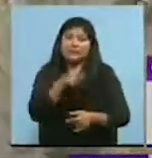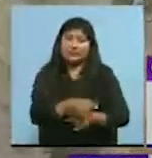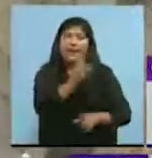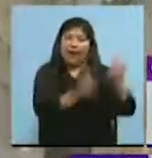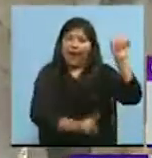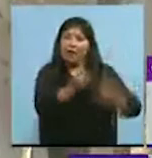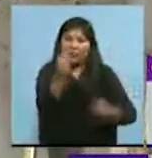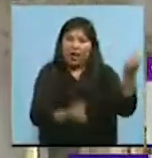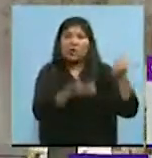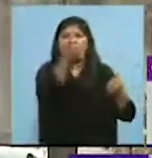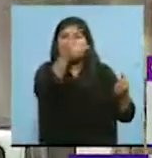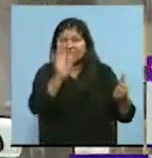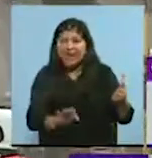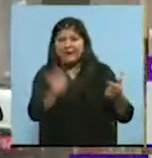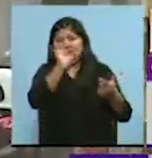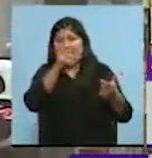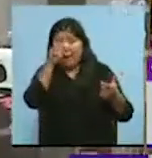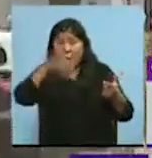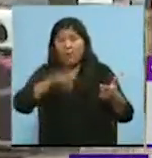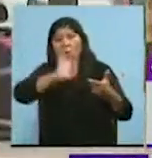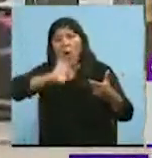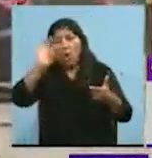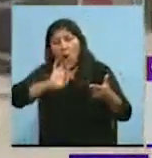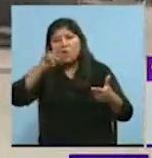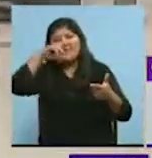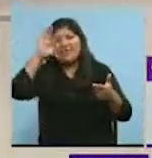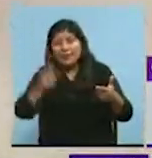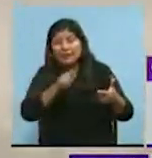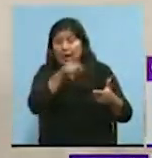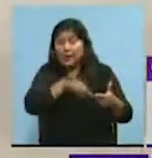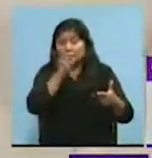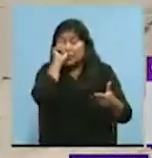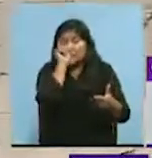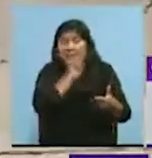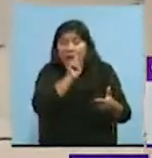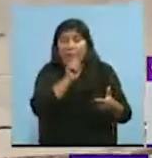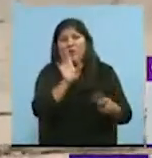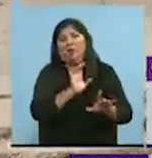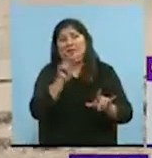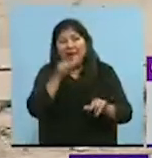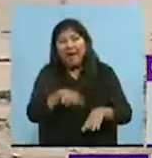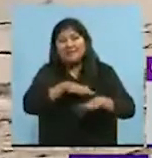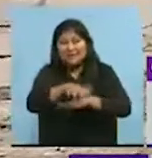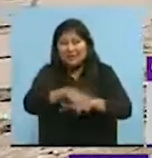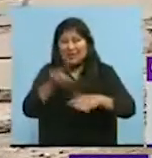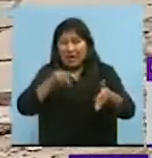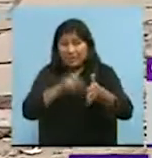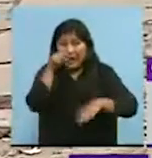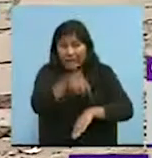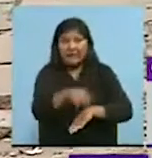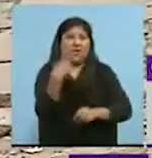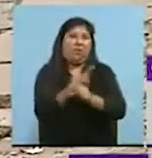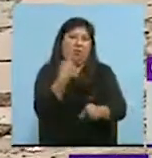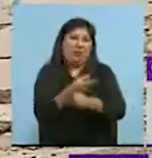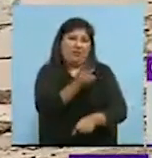60, 70, que es una velocidad alta para andar justamente por el centro de la ciudad, principalmente en la avenida